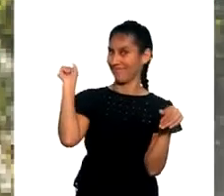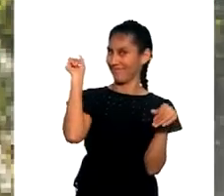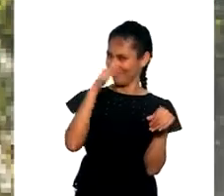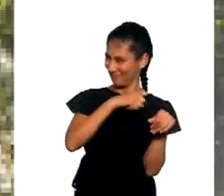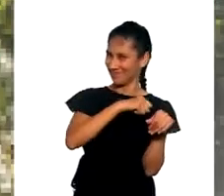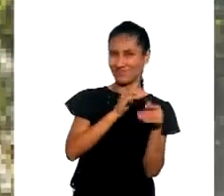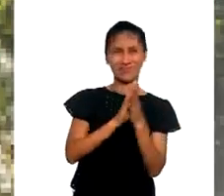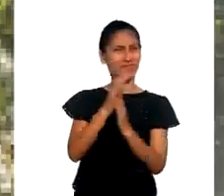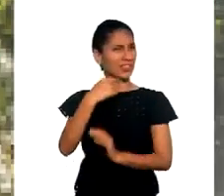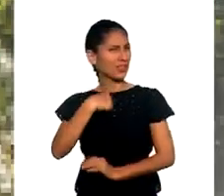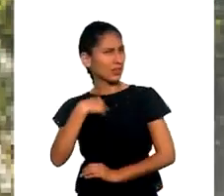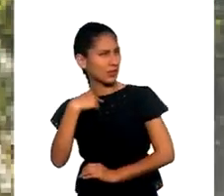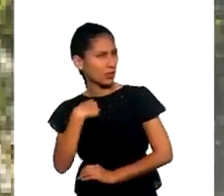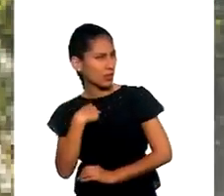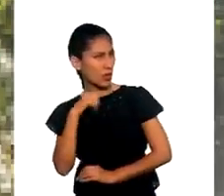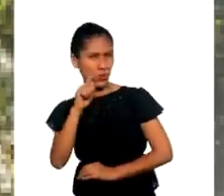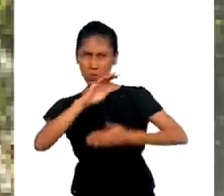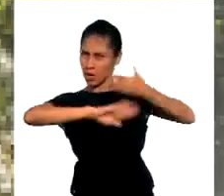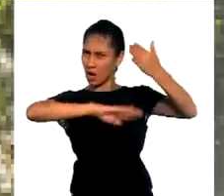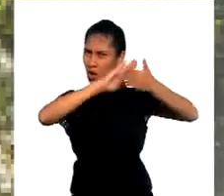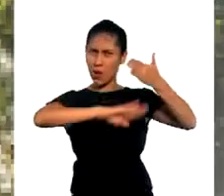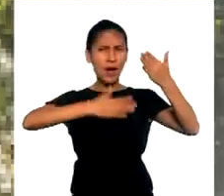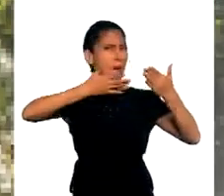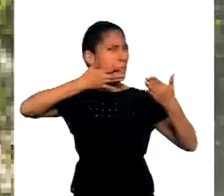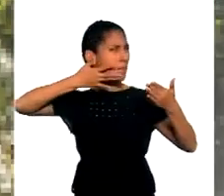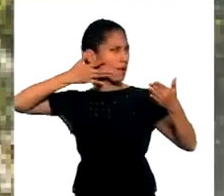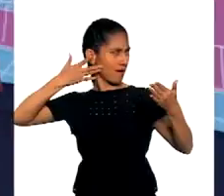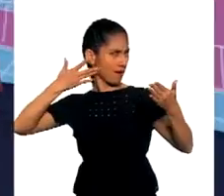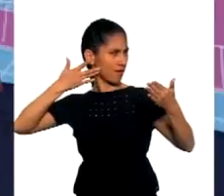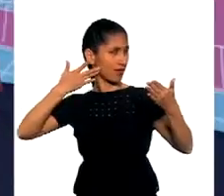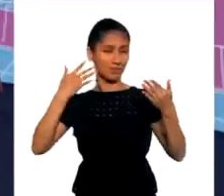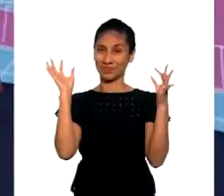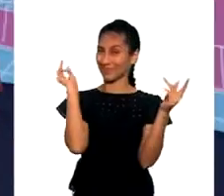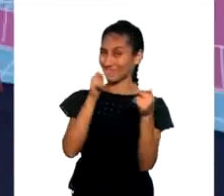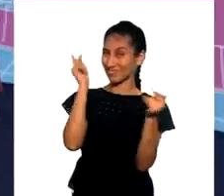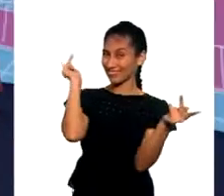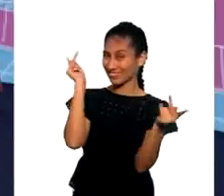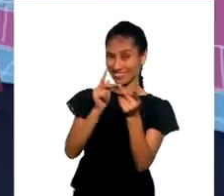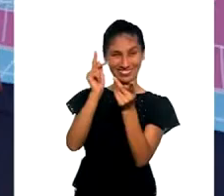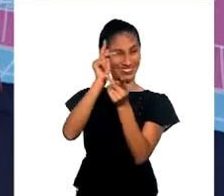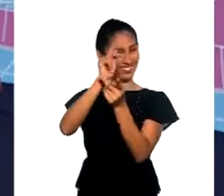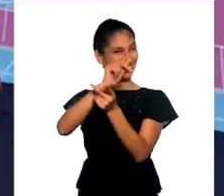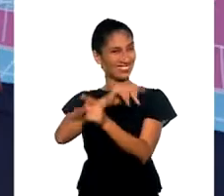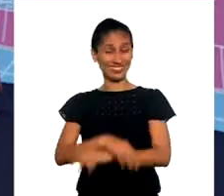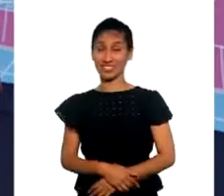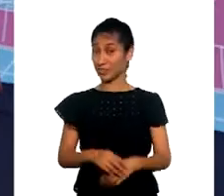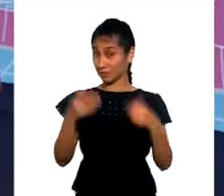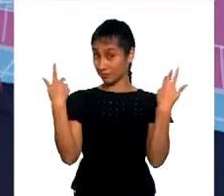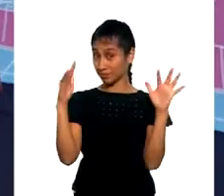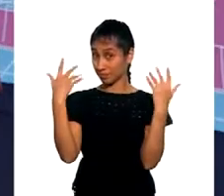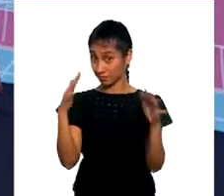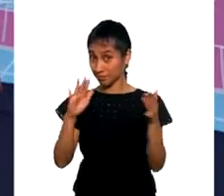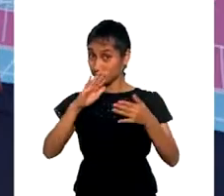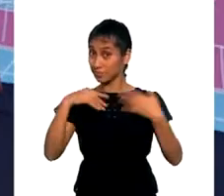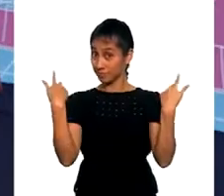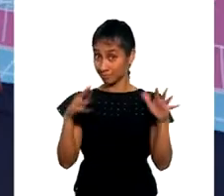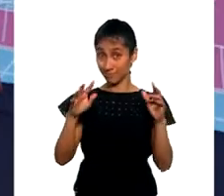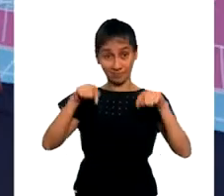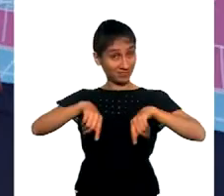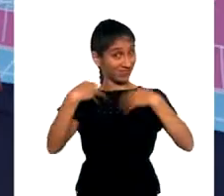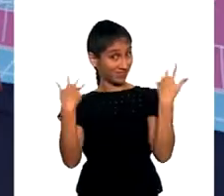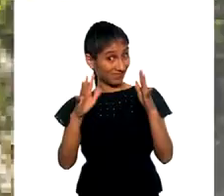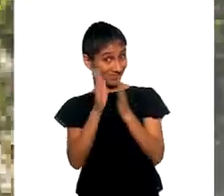y yo una hoja blanca perfecto estamos listas y listos